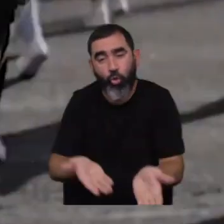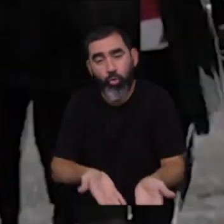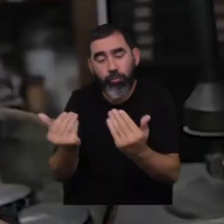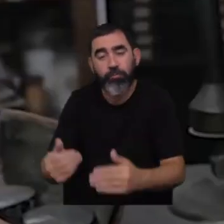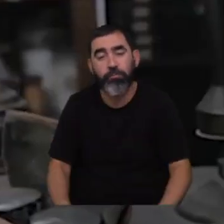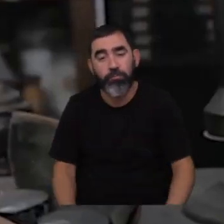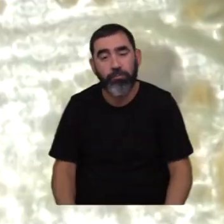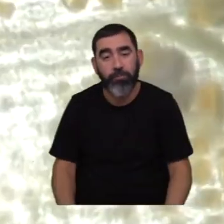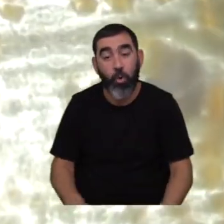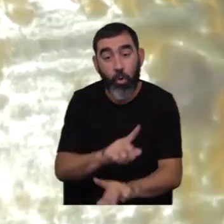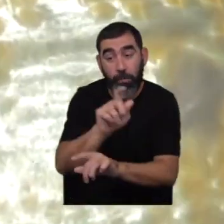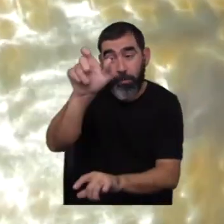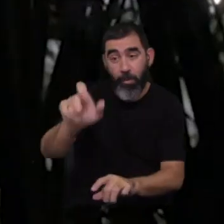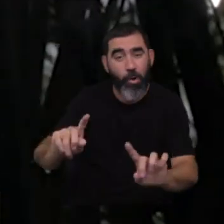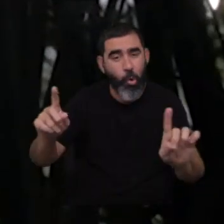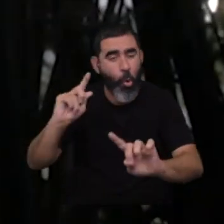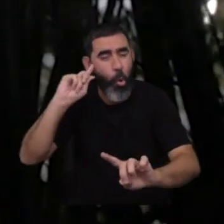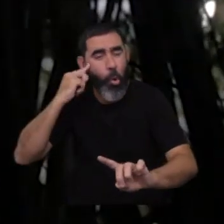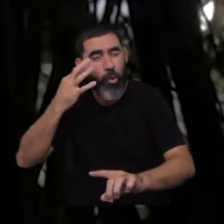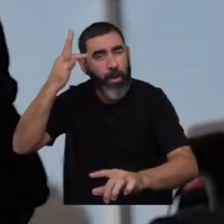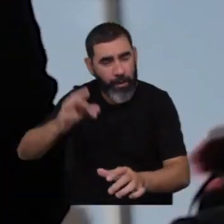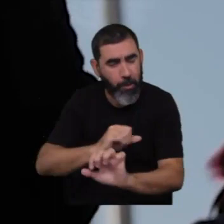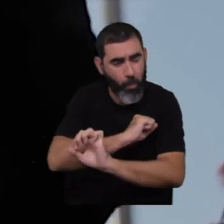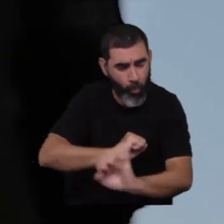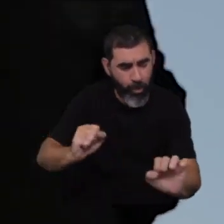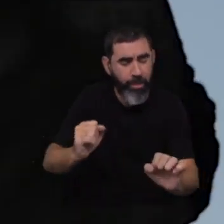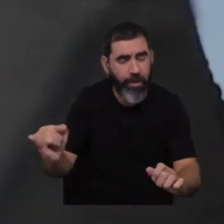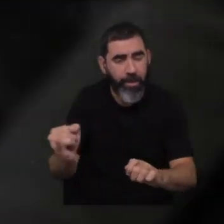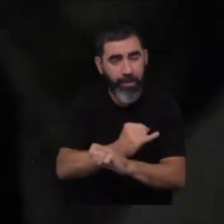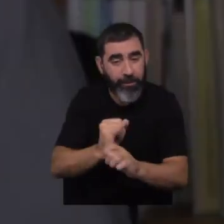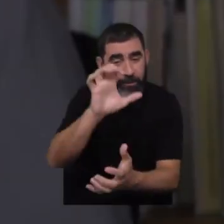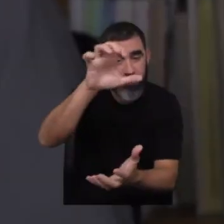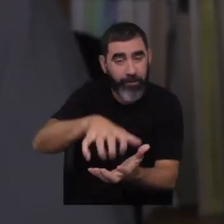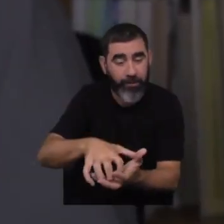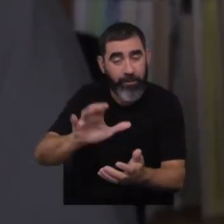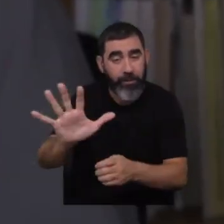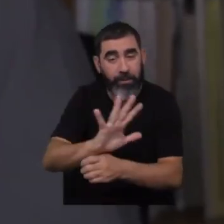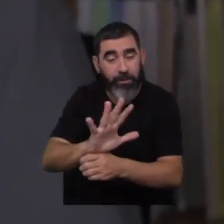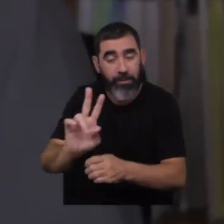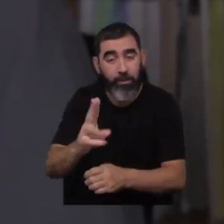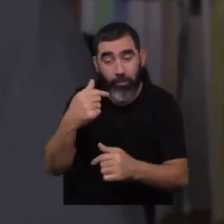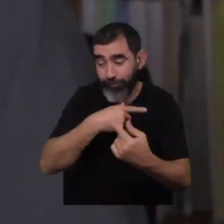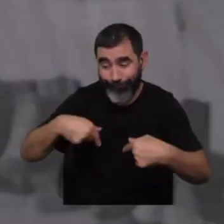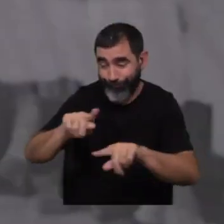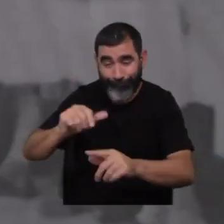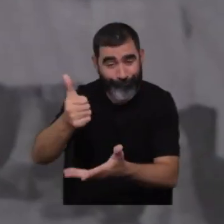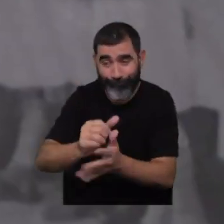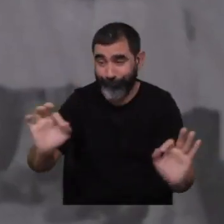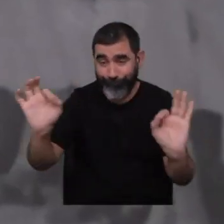don Clemente no hubiera sido el loco que creyó que podía tener un instituto de investigaciones biológicas en el Uruguay, nosotros no estaríamos